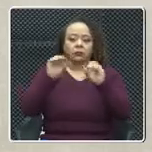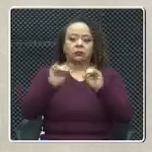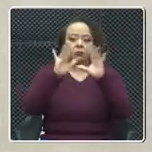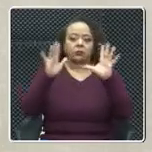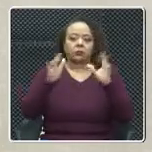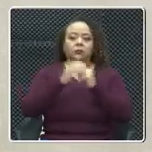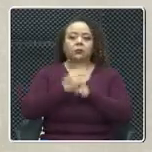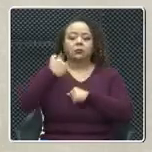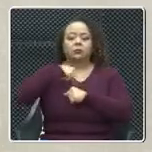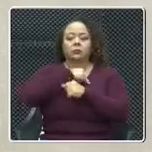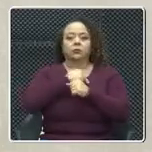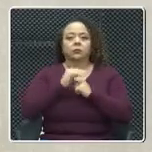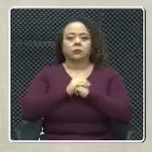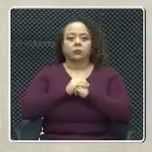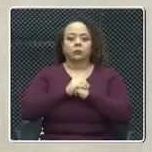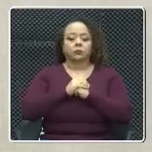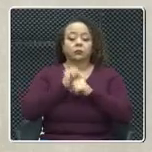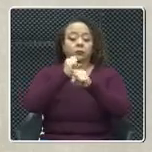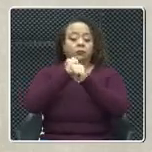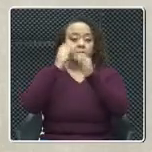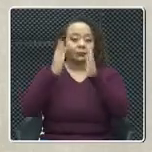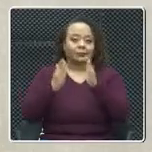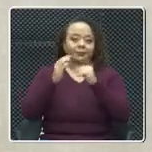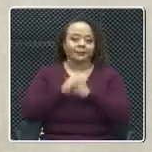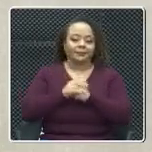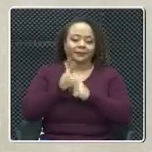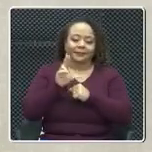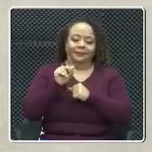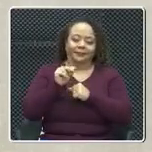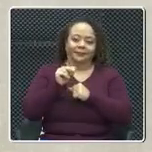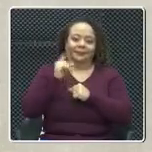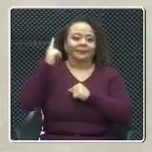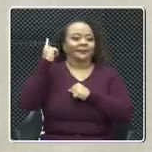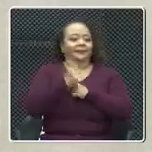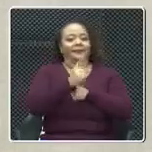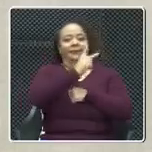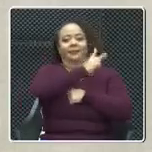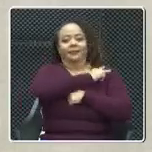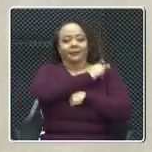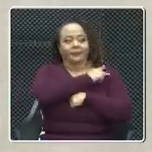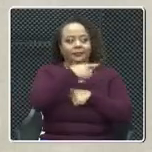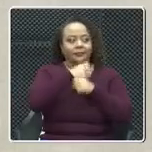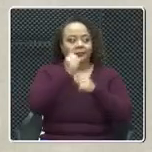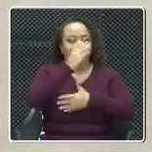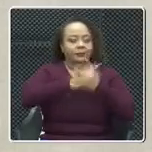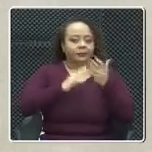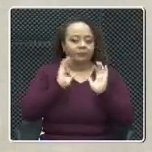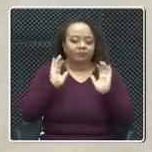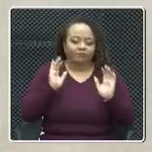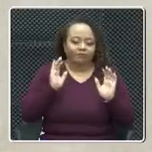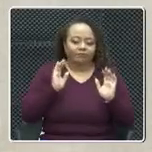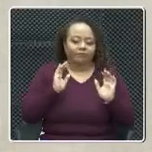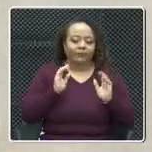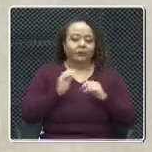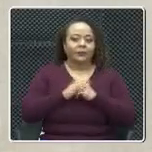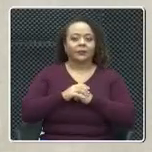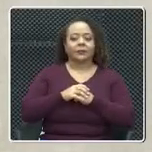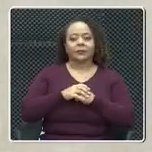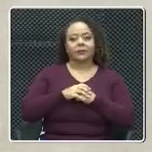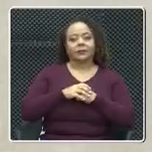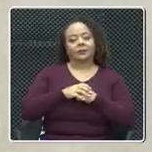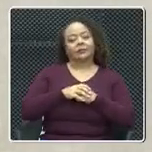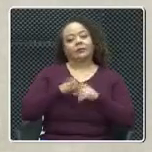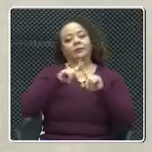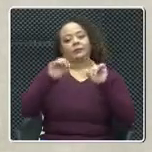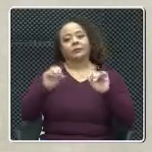Evidentemente, nuestra investidura como aseguradora no es forzar al patrono a hacer algo, ¿verdad? Uh-huh.